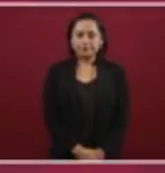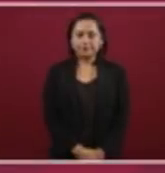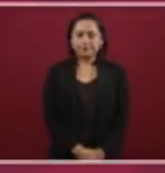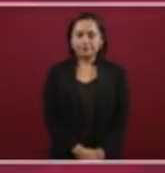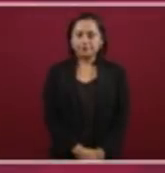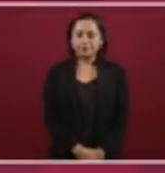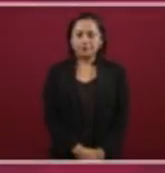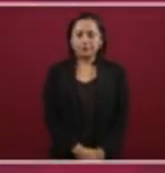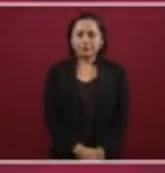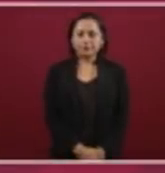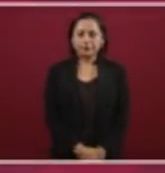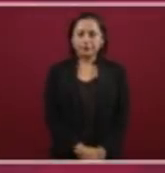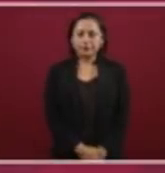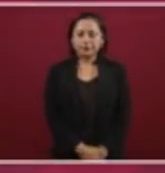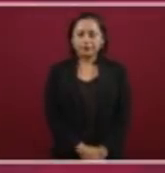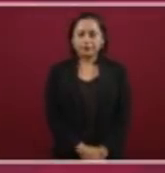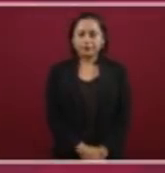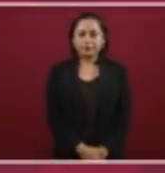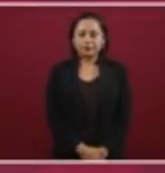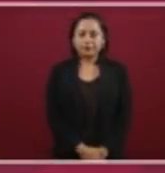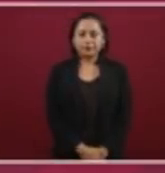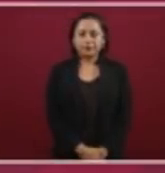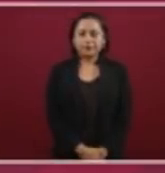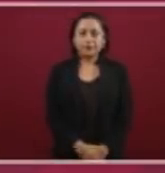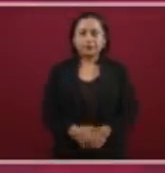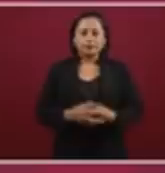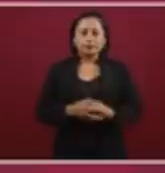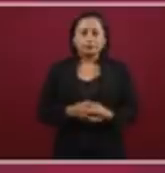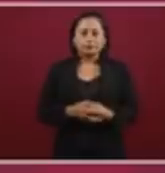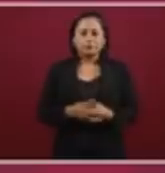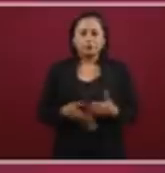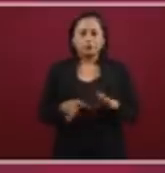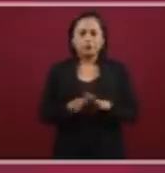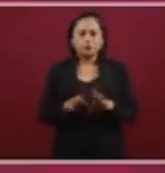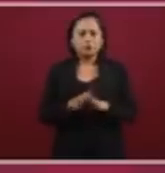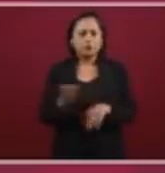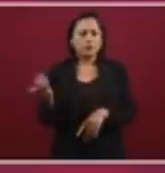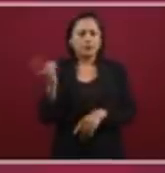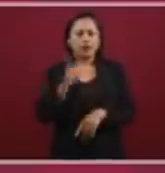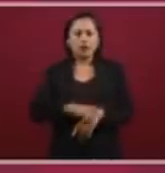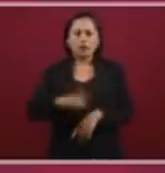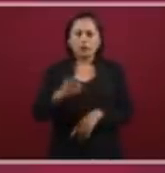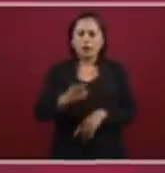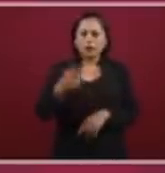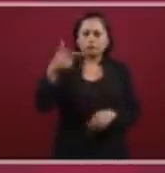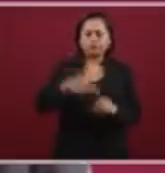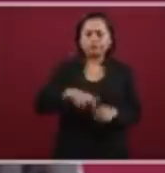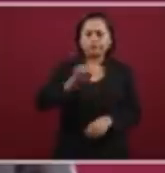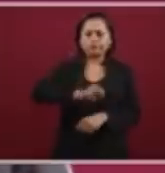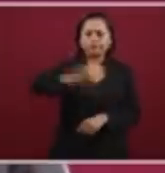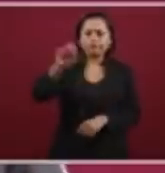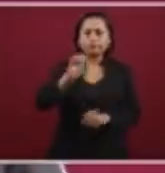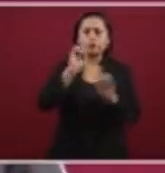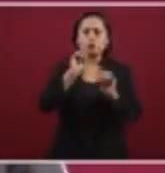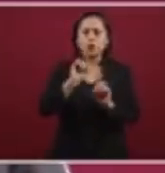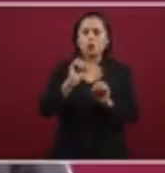para este decretar gasolinazos ni para endeudar al país